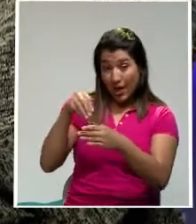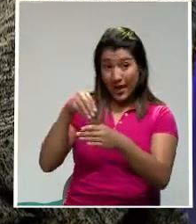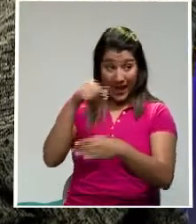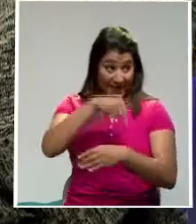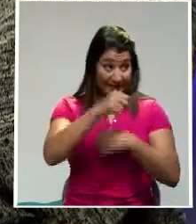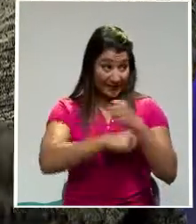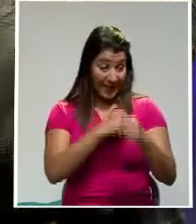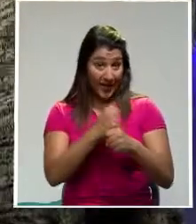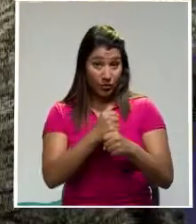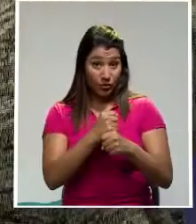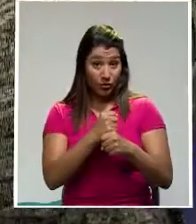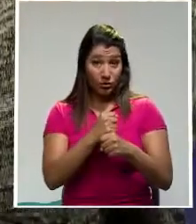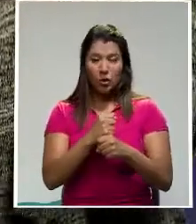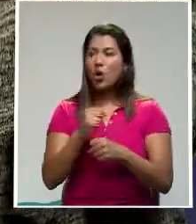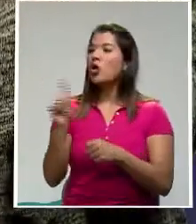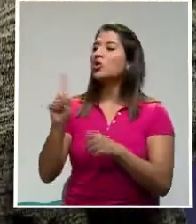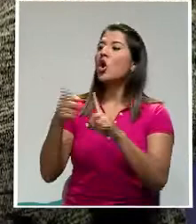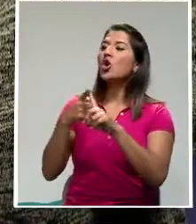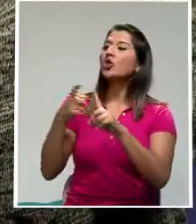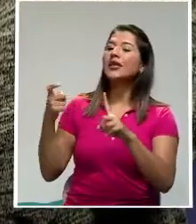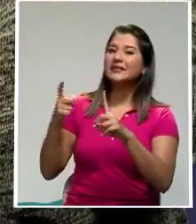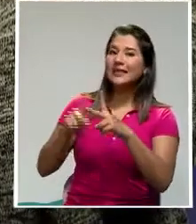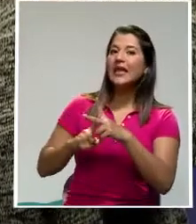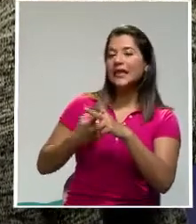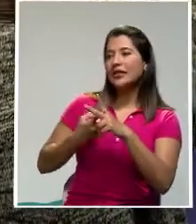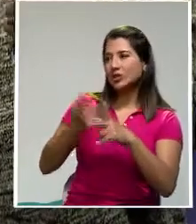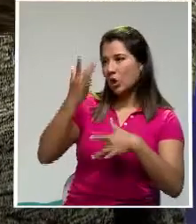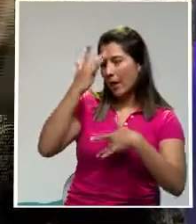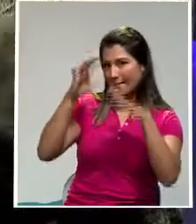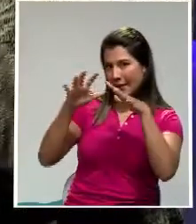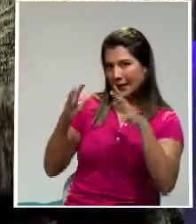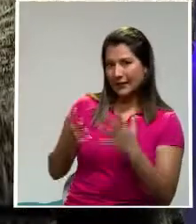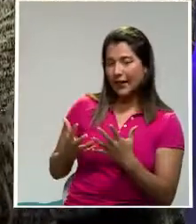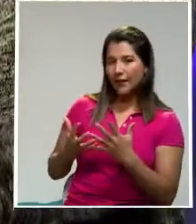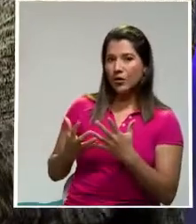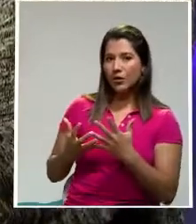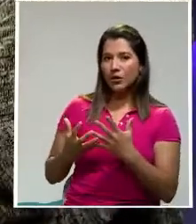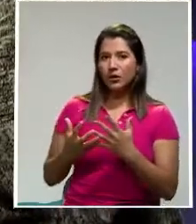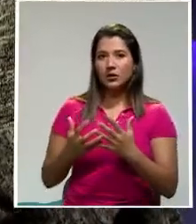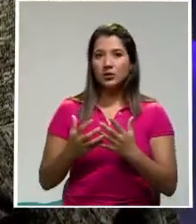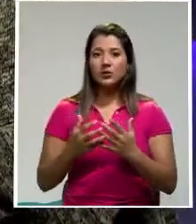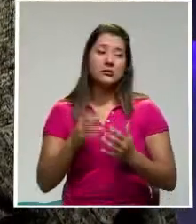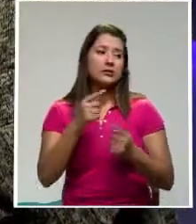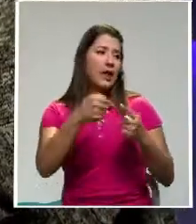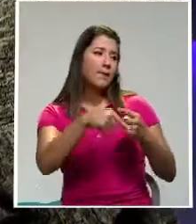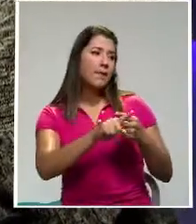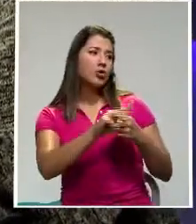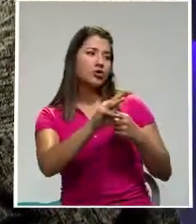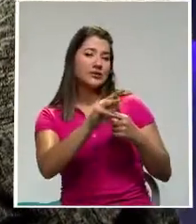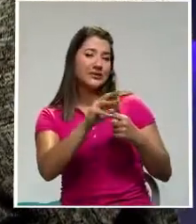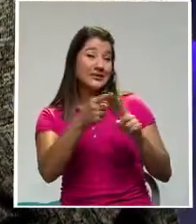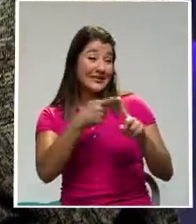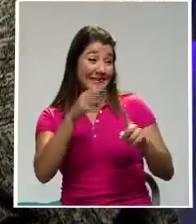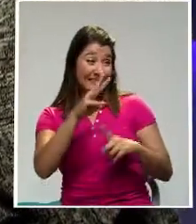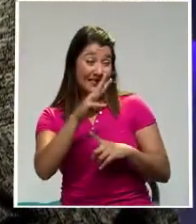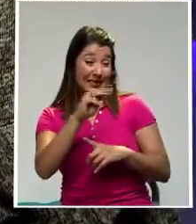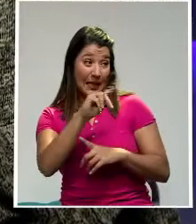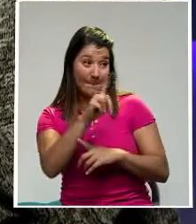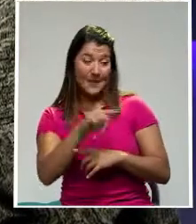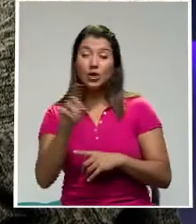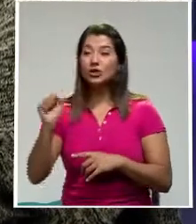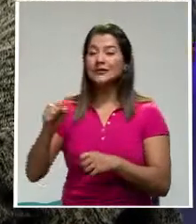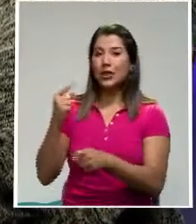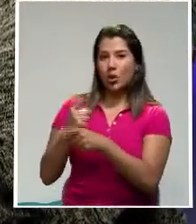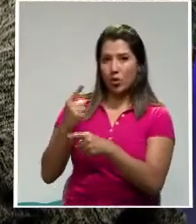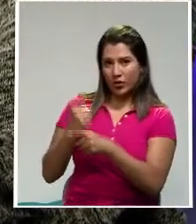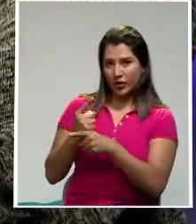año? No, desde que inició la pandemia. Estamos desde a marzo, 6 de marzo fue el primer caso. Exactamente. O